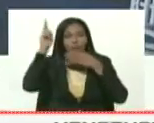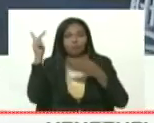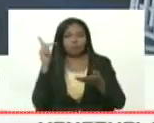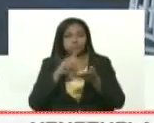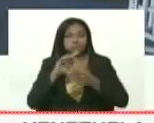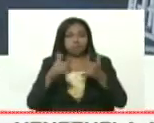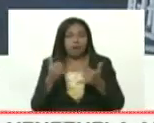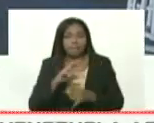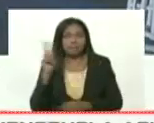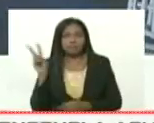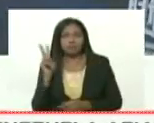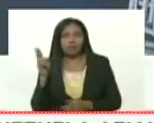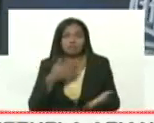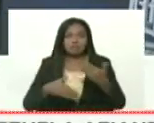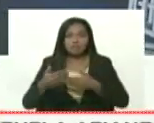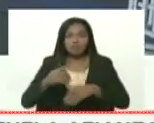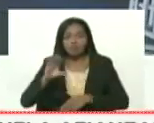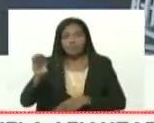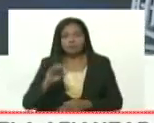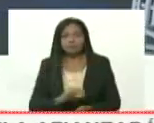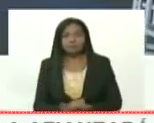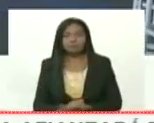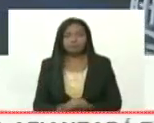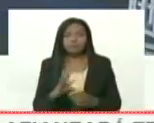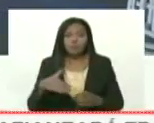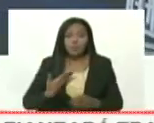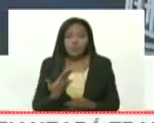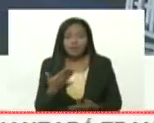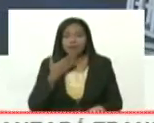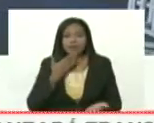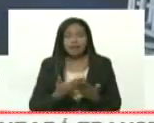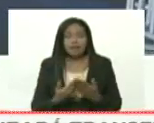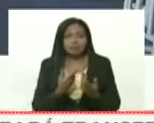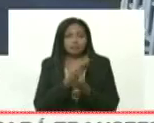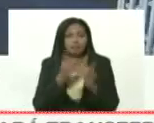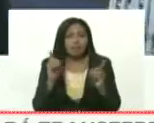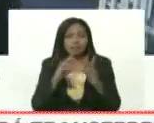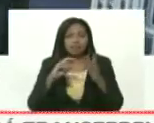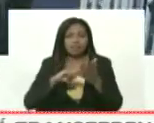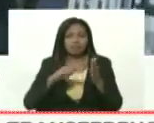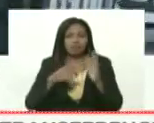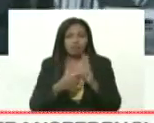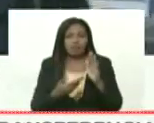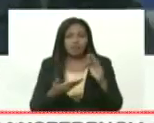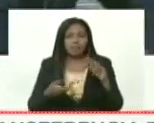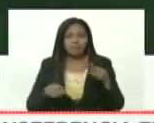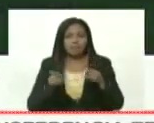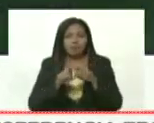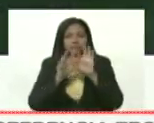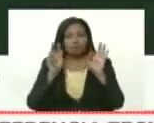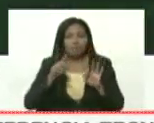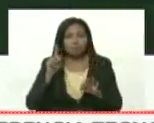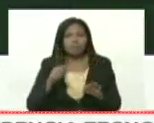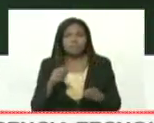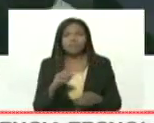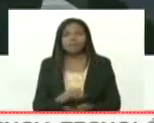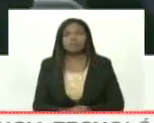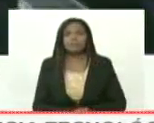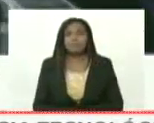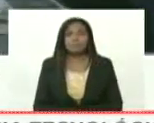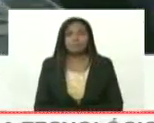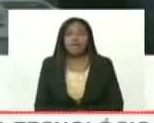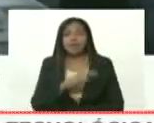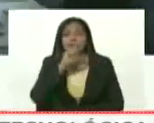posible gracias sirviendo al país. Todo esto es posible gracias a la democratización de las tecnologías de la información. Correcto. Y la comunicación. Aquí está la papa, mira, papa